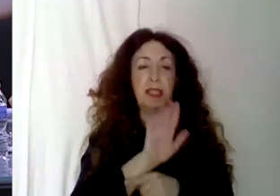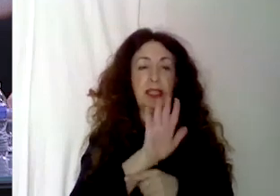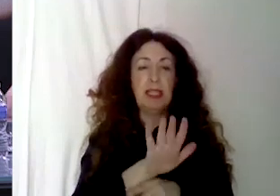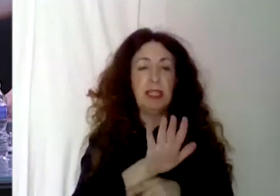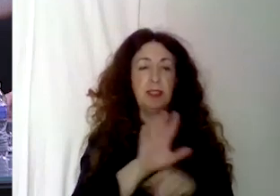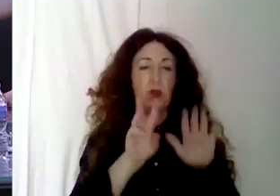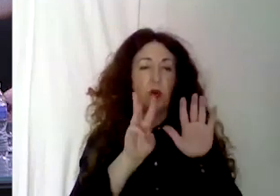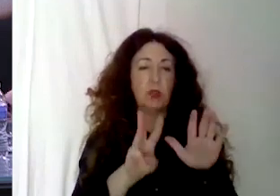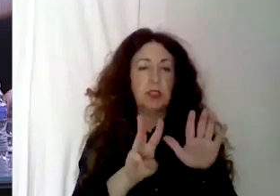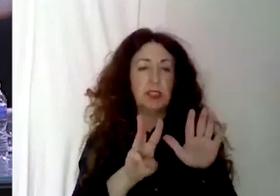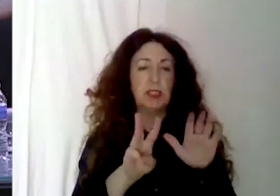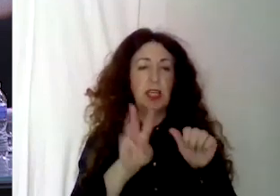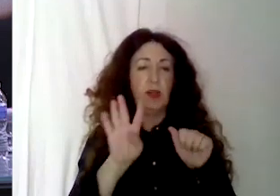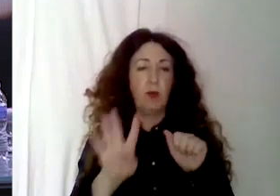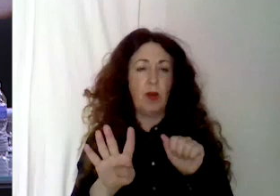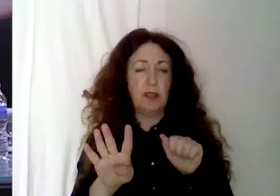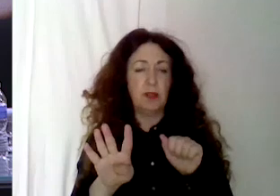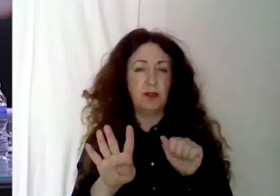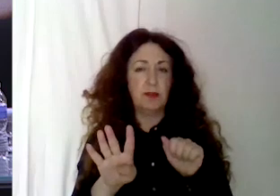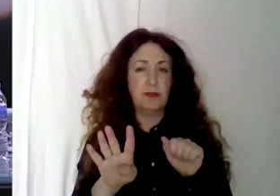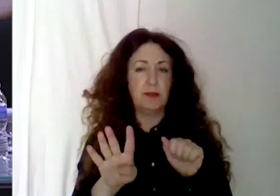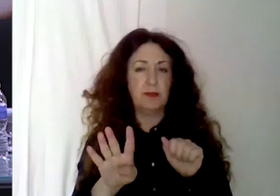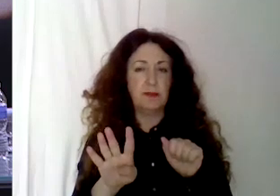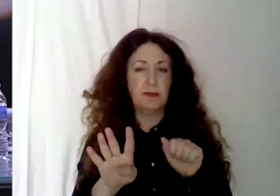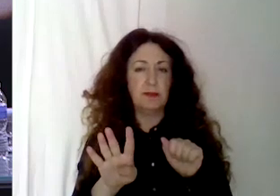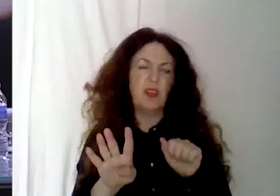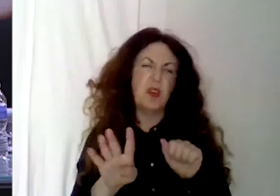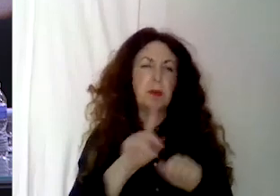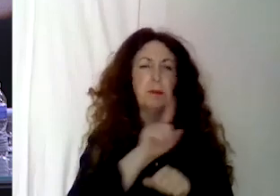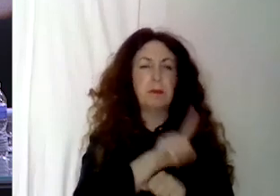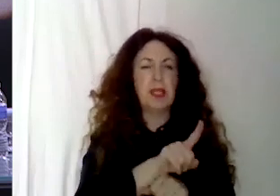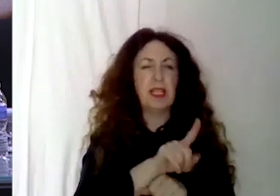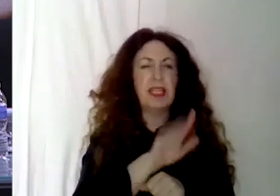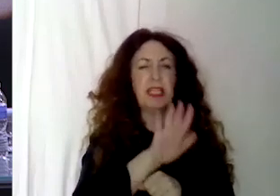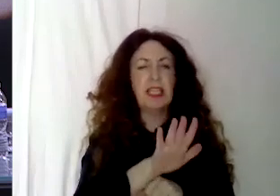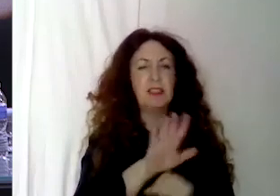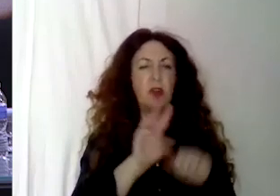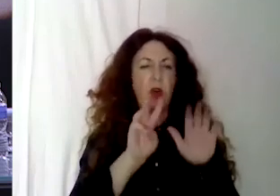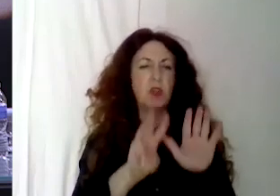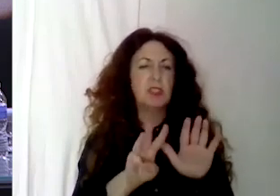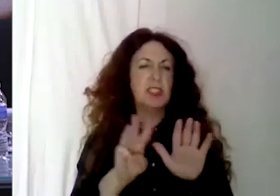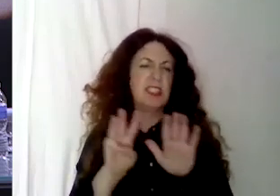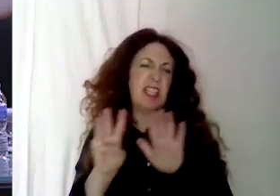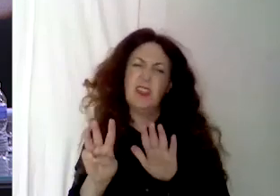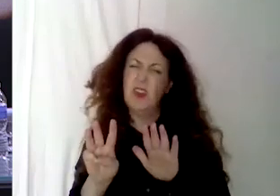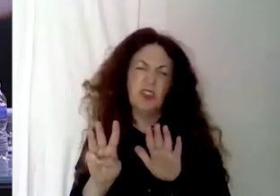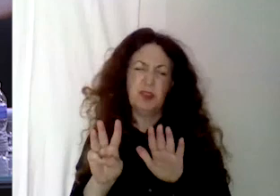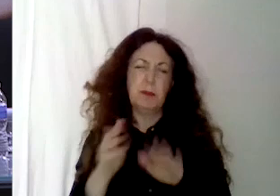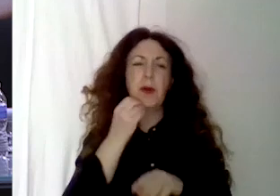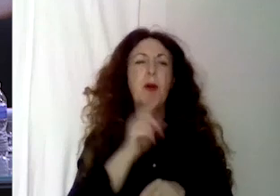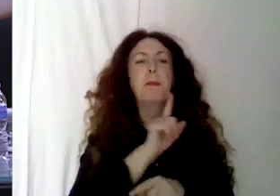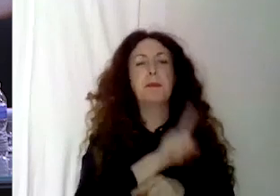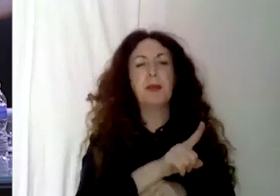1584, por no decir 88, que sería una fecha que no gustaría mucho por nuestros lugares recordarla, hasta